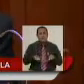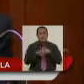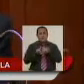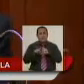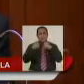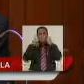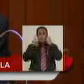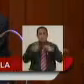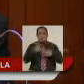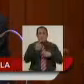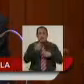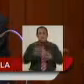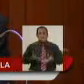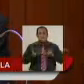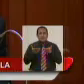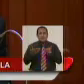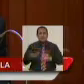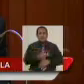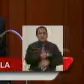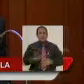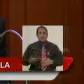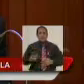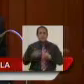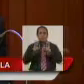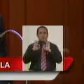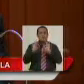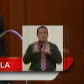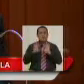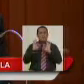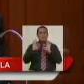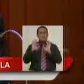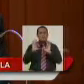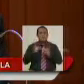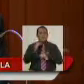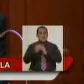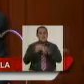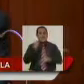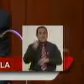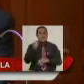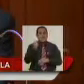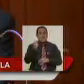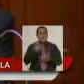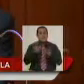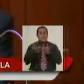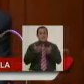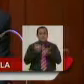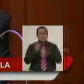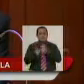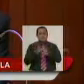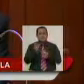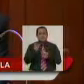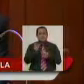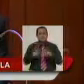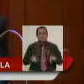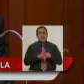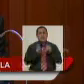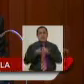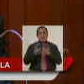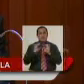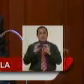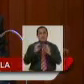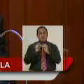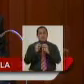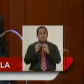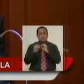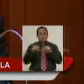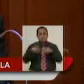objetivo es construir un Estado eficiente, efectivo y ágil al servicio del ciudadano. La implementación